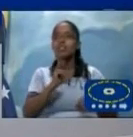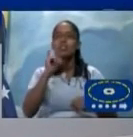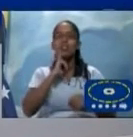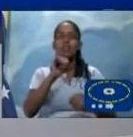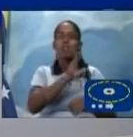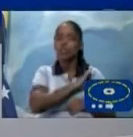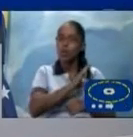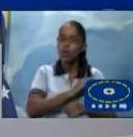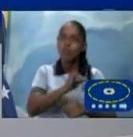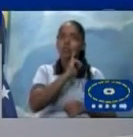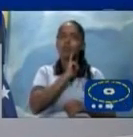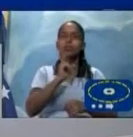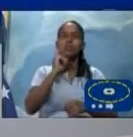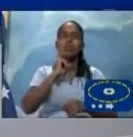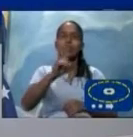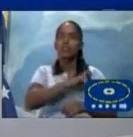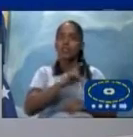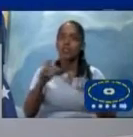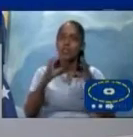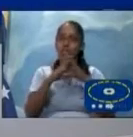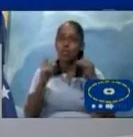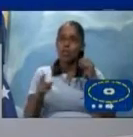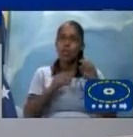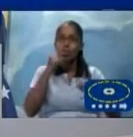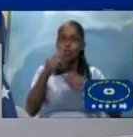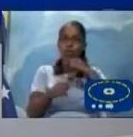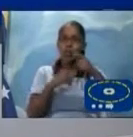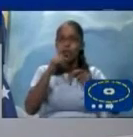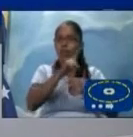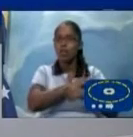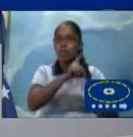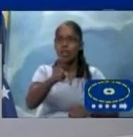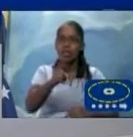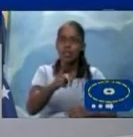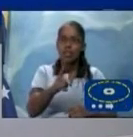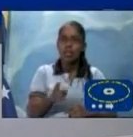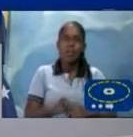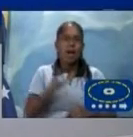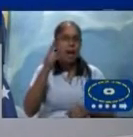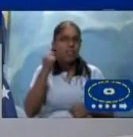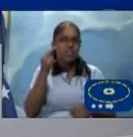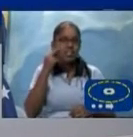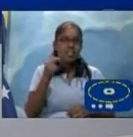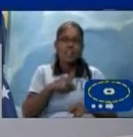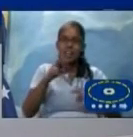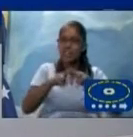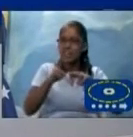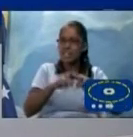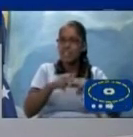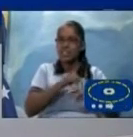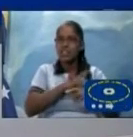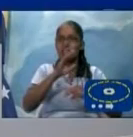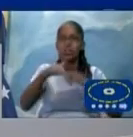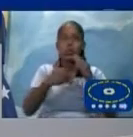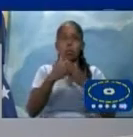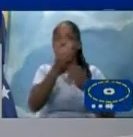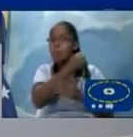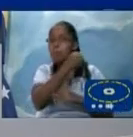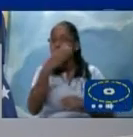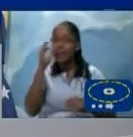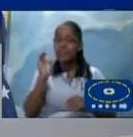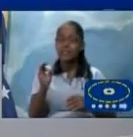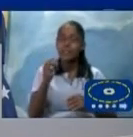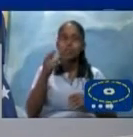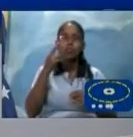judíos viviendo allí de todos colores, papá, desde africanos, negritos, hasta, bueno,